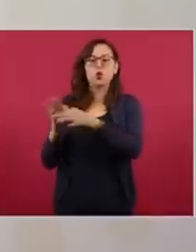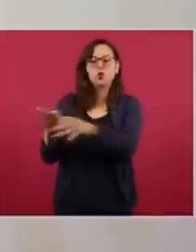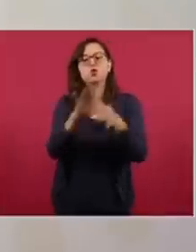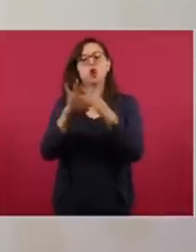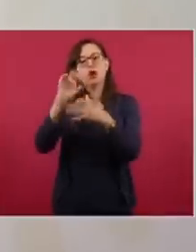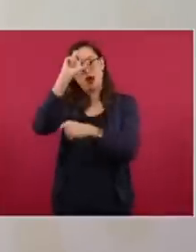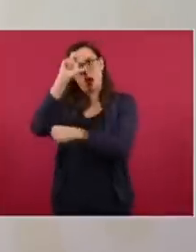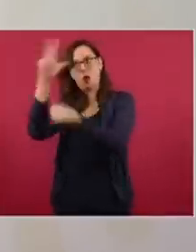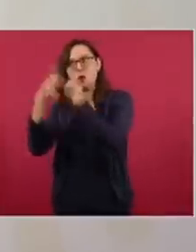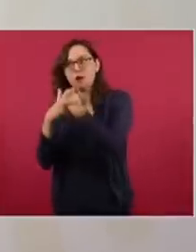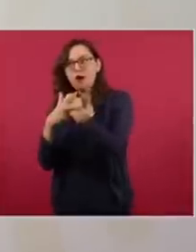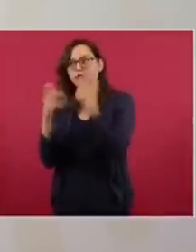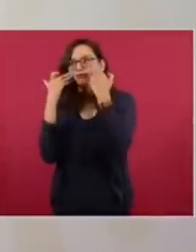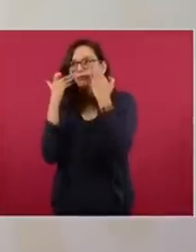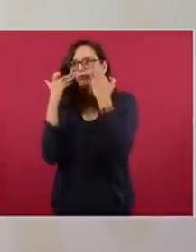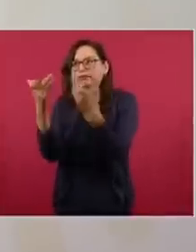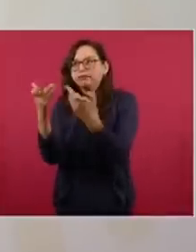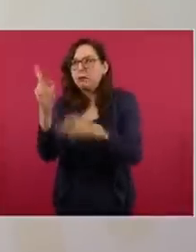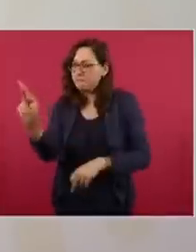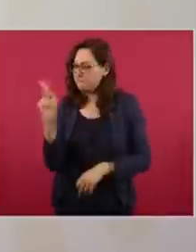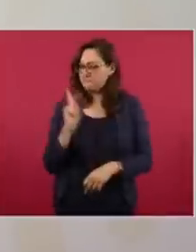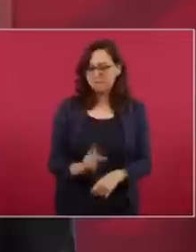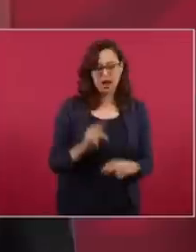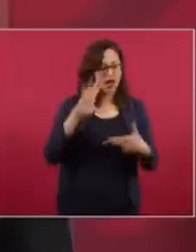esto va a significar